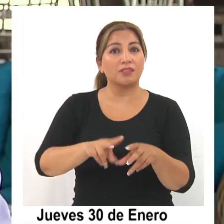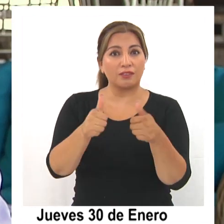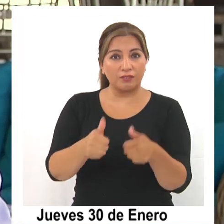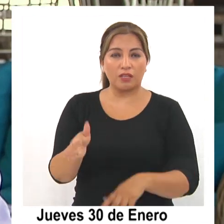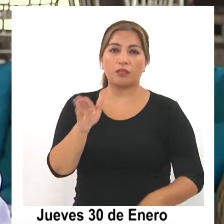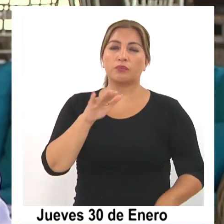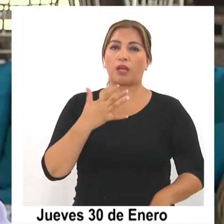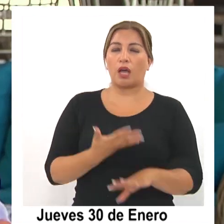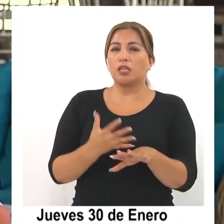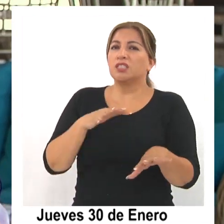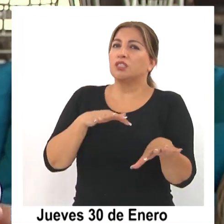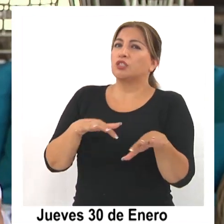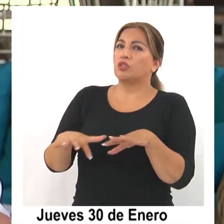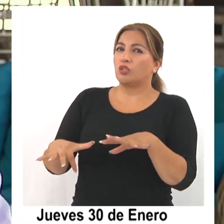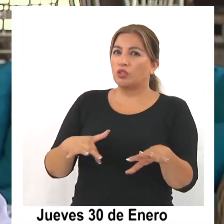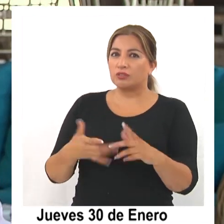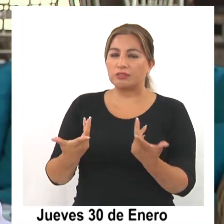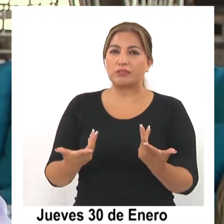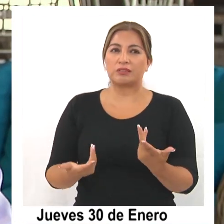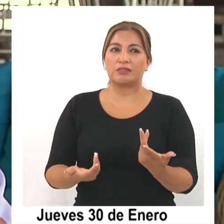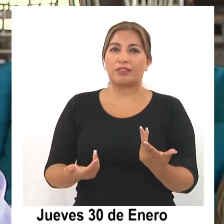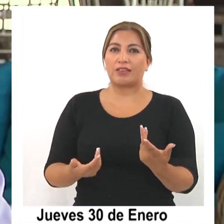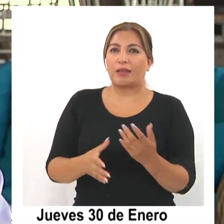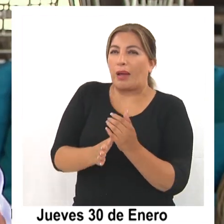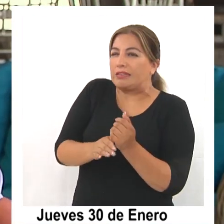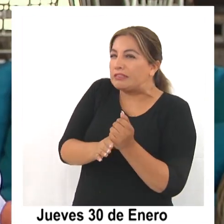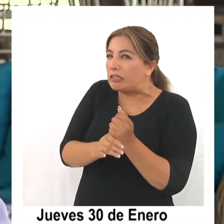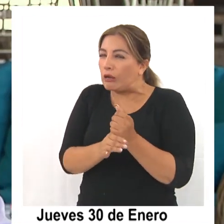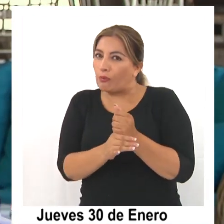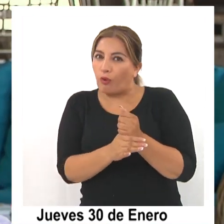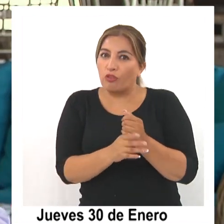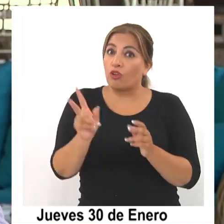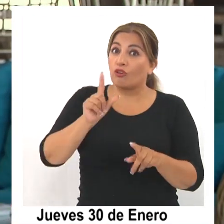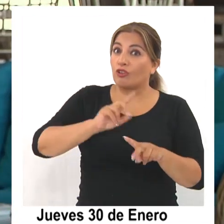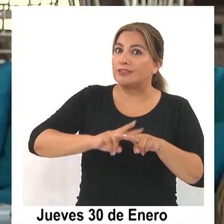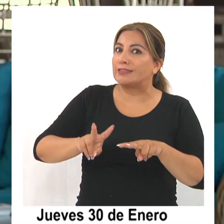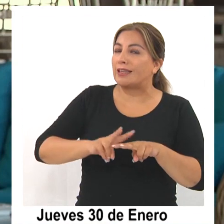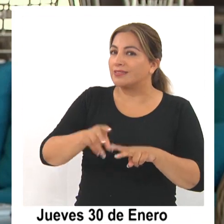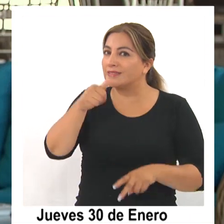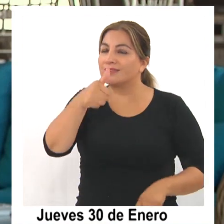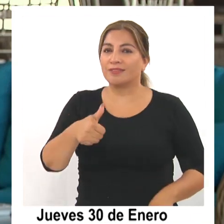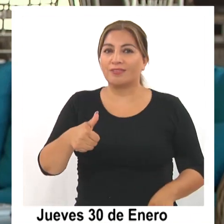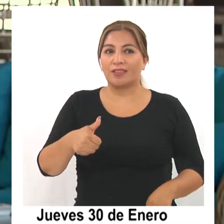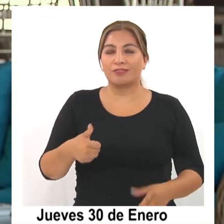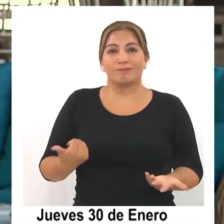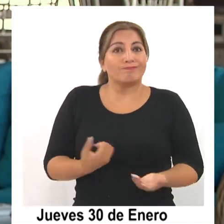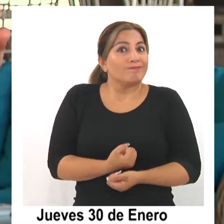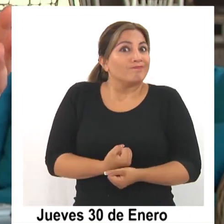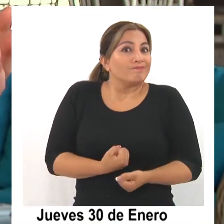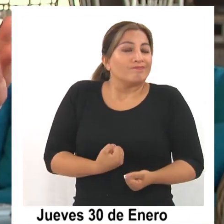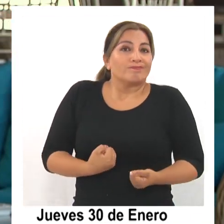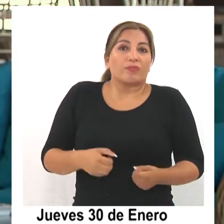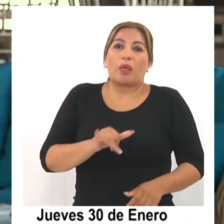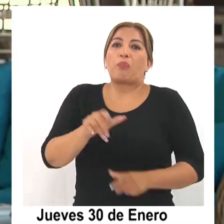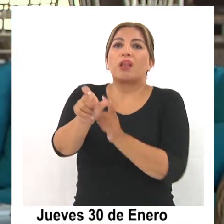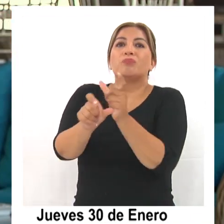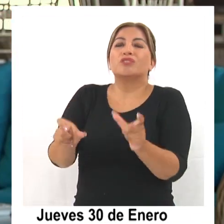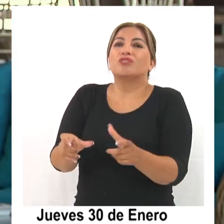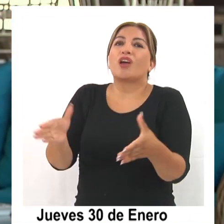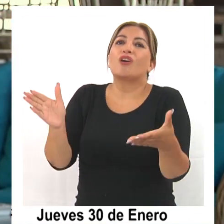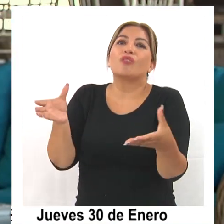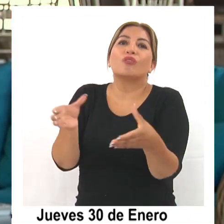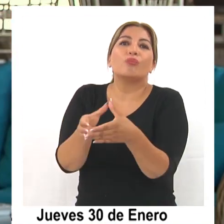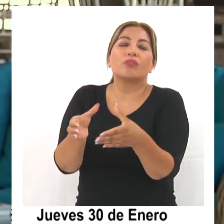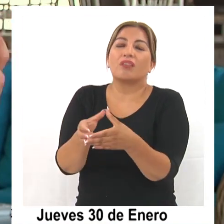supuesto que si hay cosas que tienen alguna tricuñela y no se ha llevado correctamente va a traer descontento de las